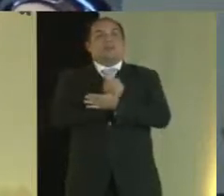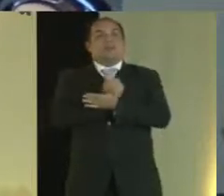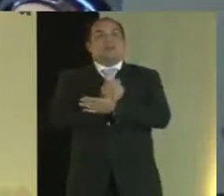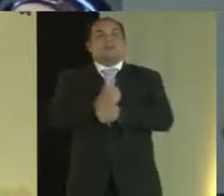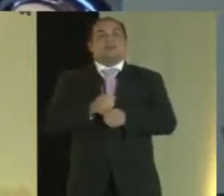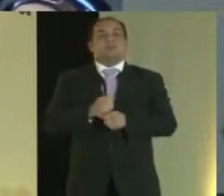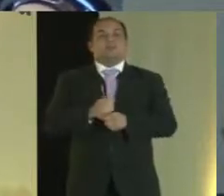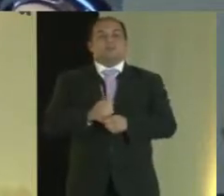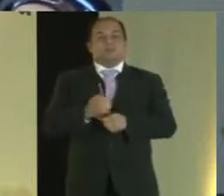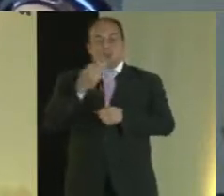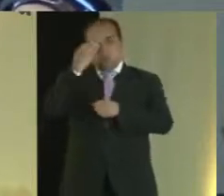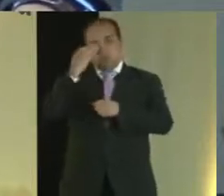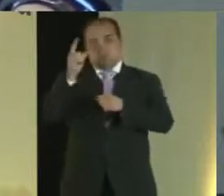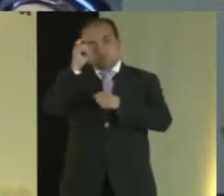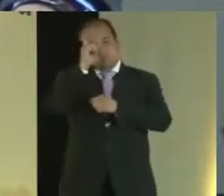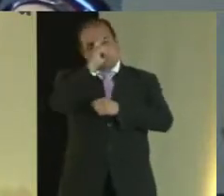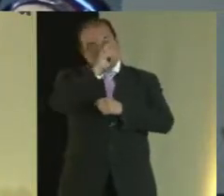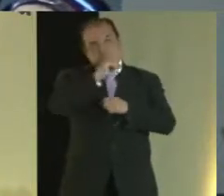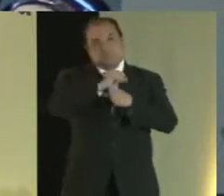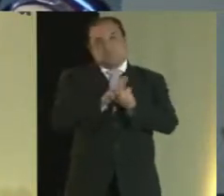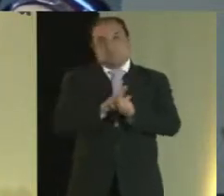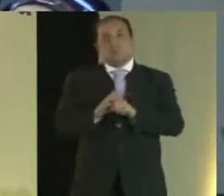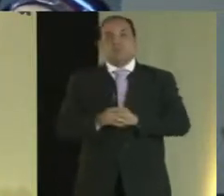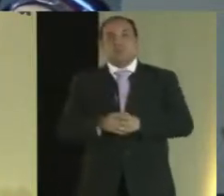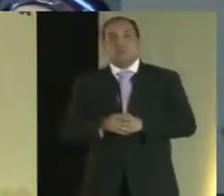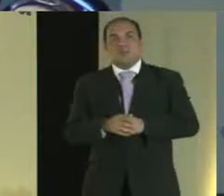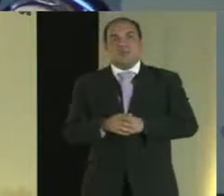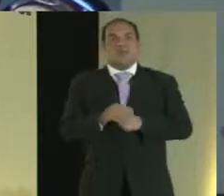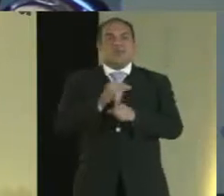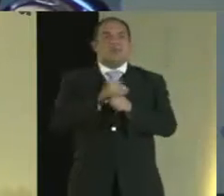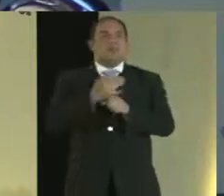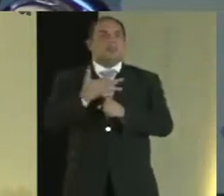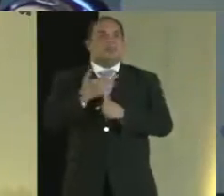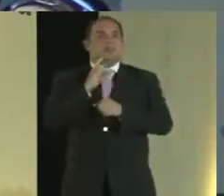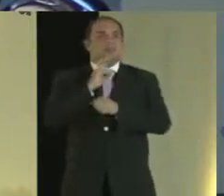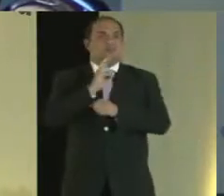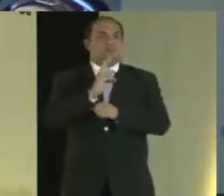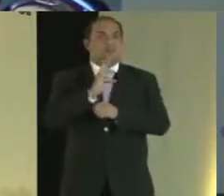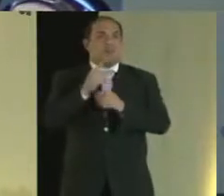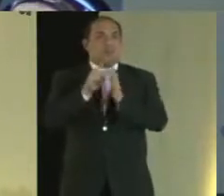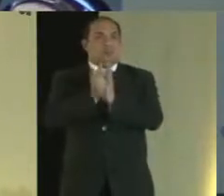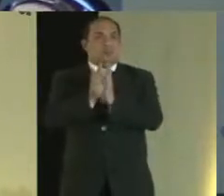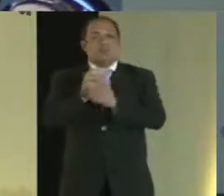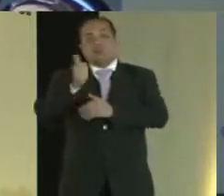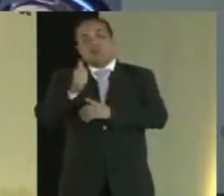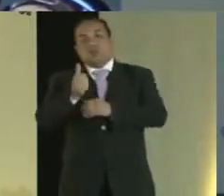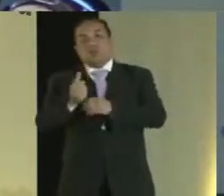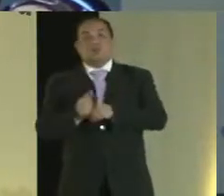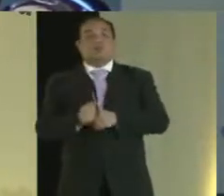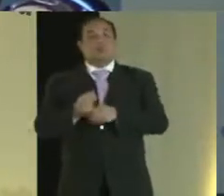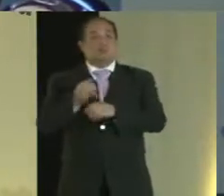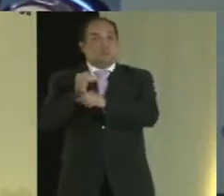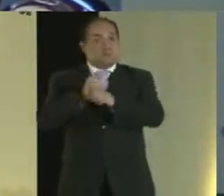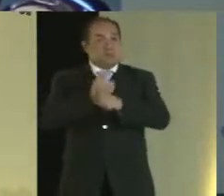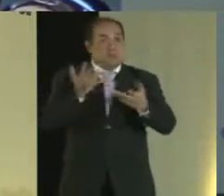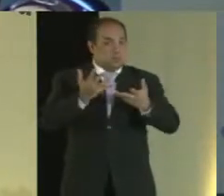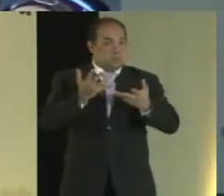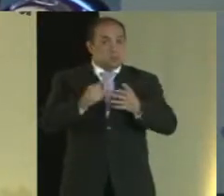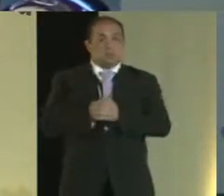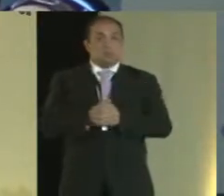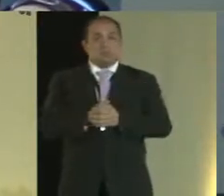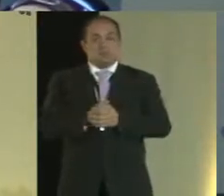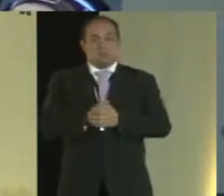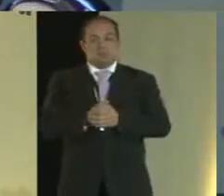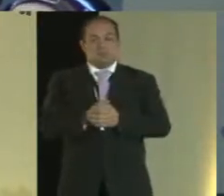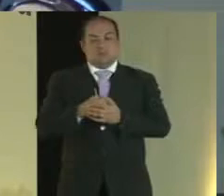tan complicada. La investigación que dio por resultado este libro y otros estudios que he realizado me